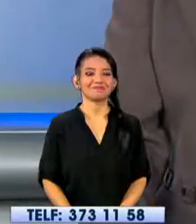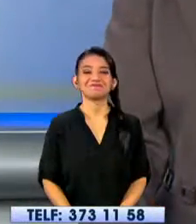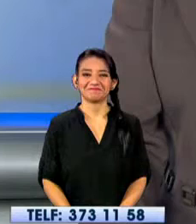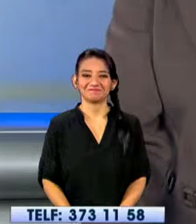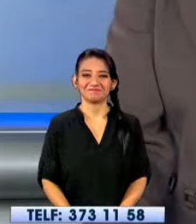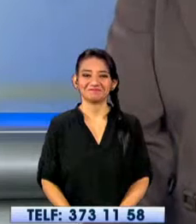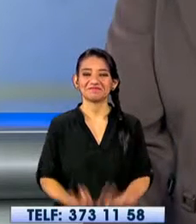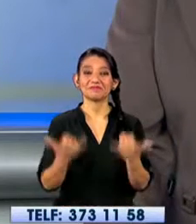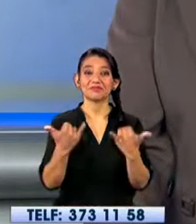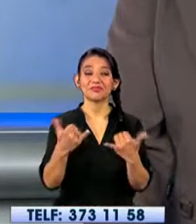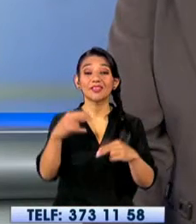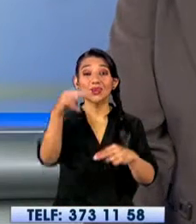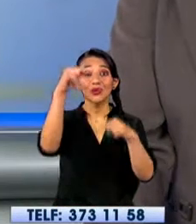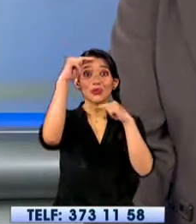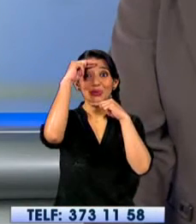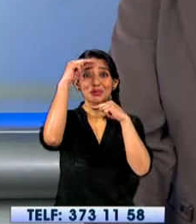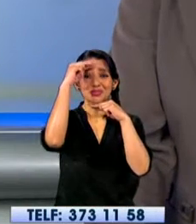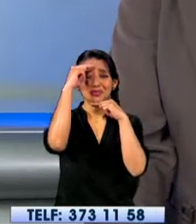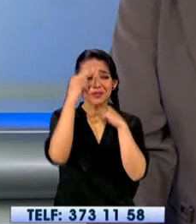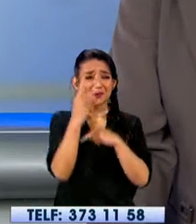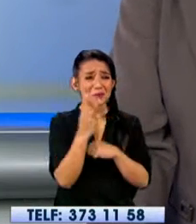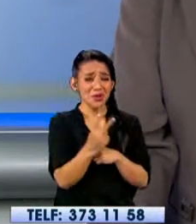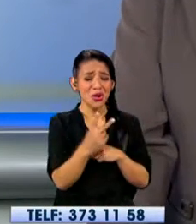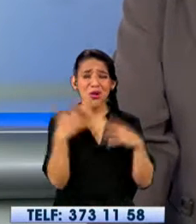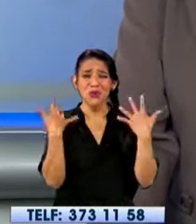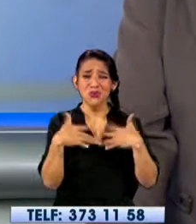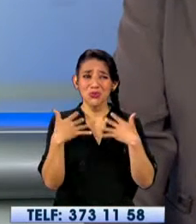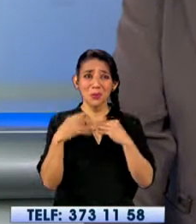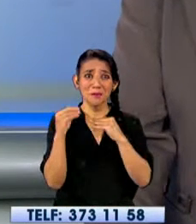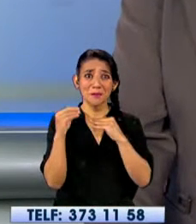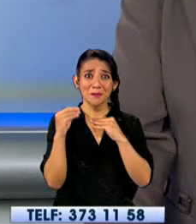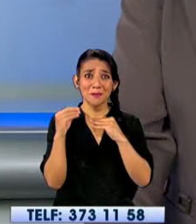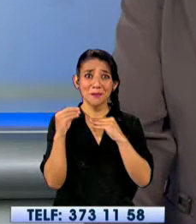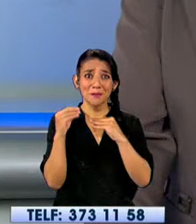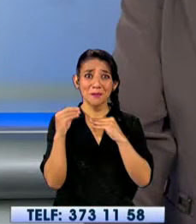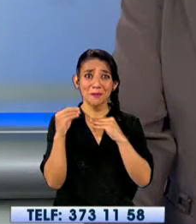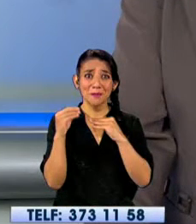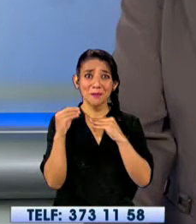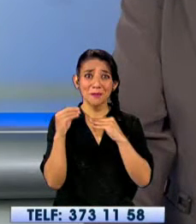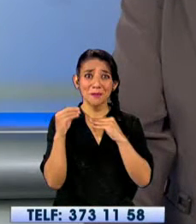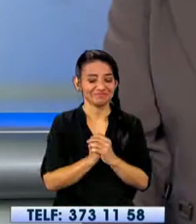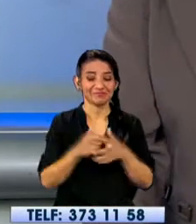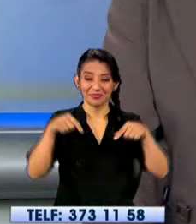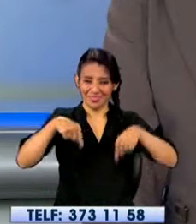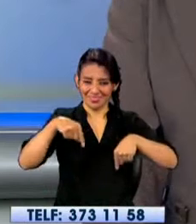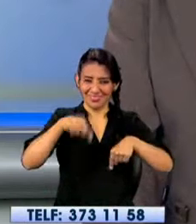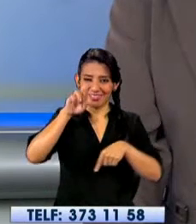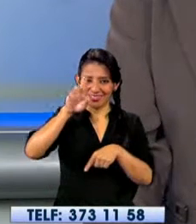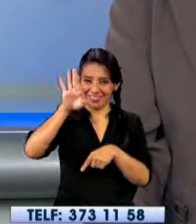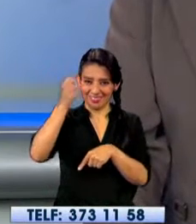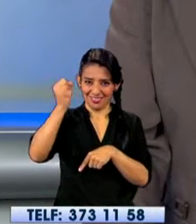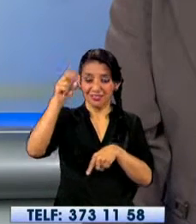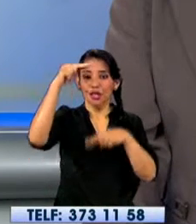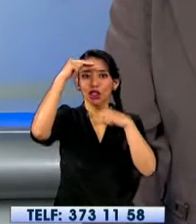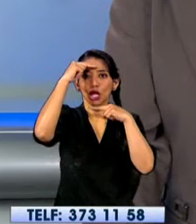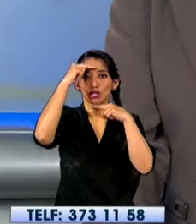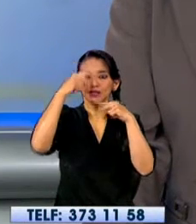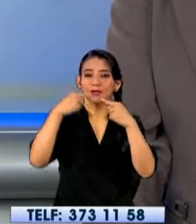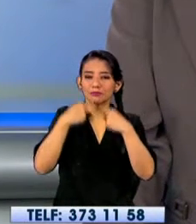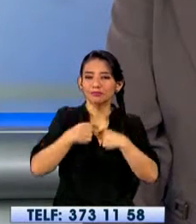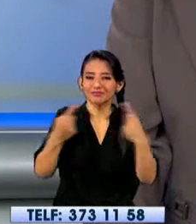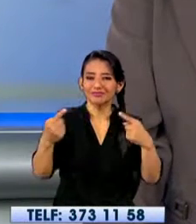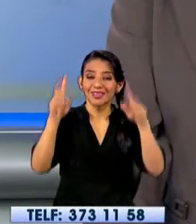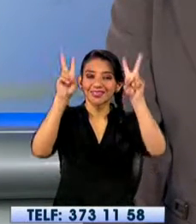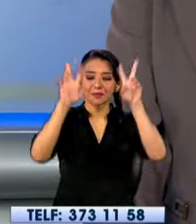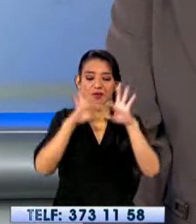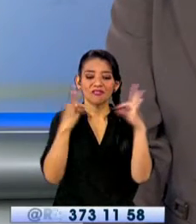A continuación, amigos televidentes, seremos testigos de un verdadero milagro, pues tras una nota realizada por este canal acerca